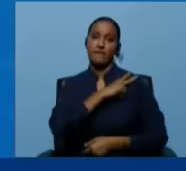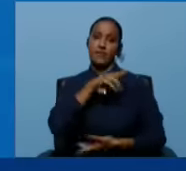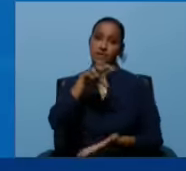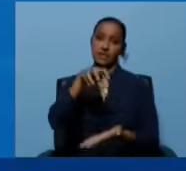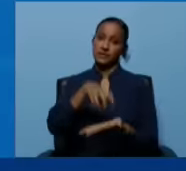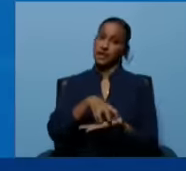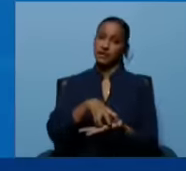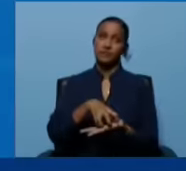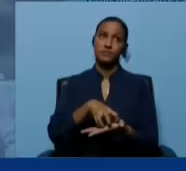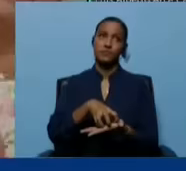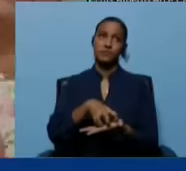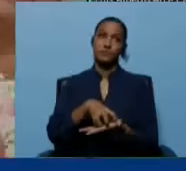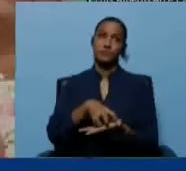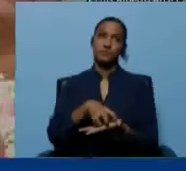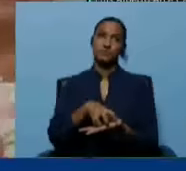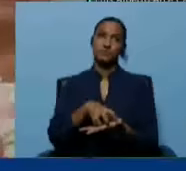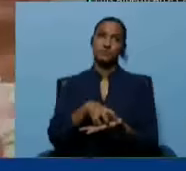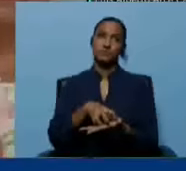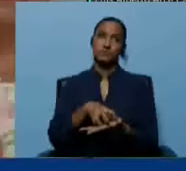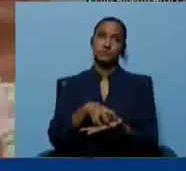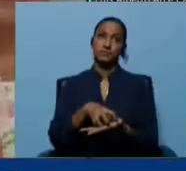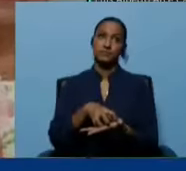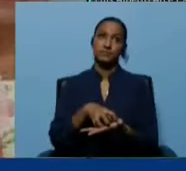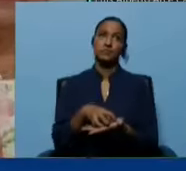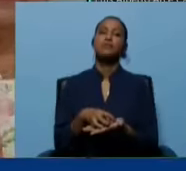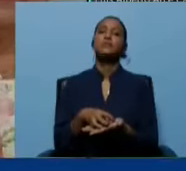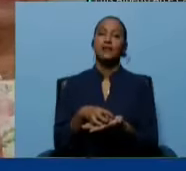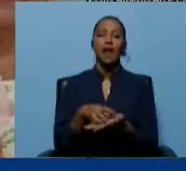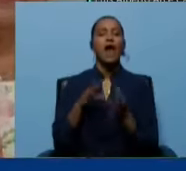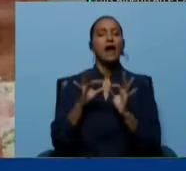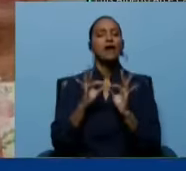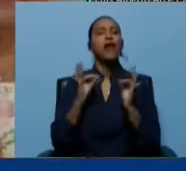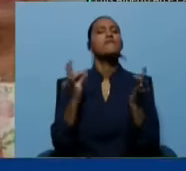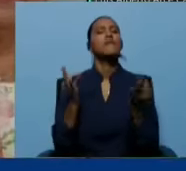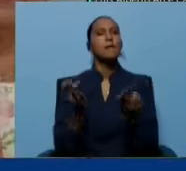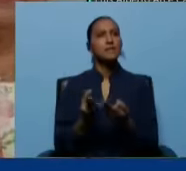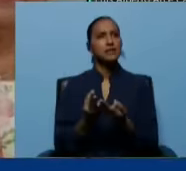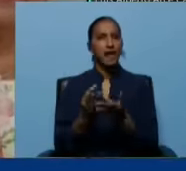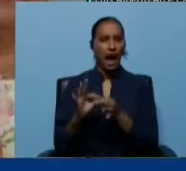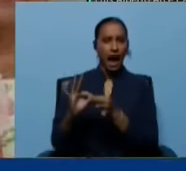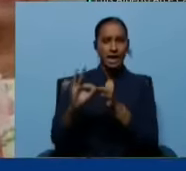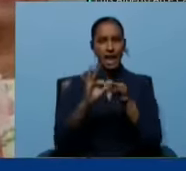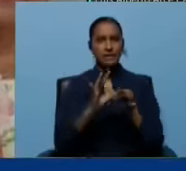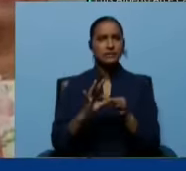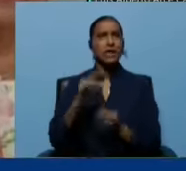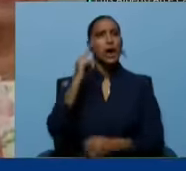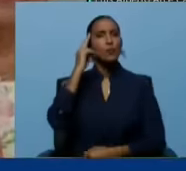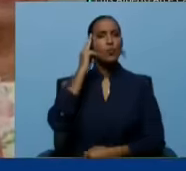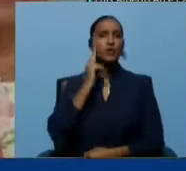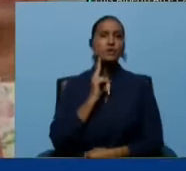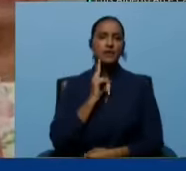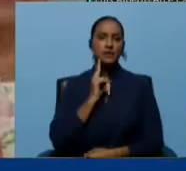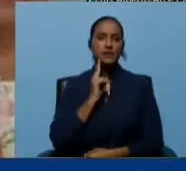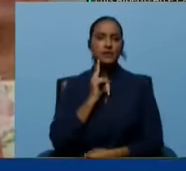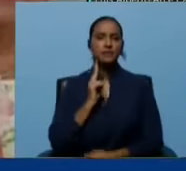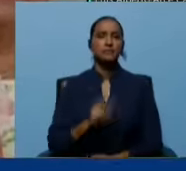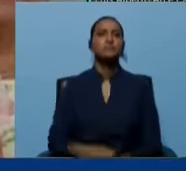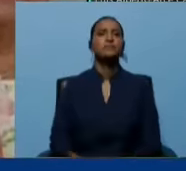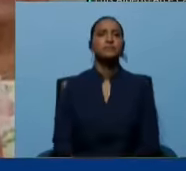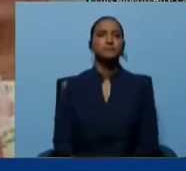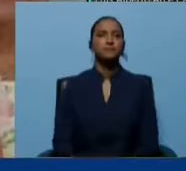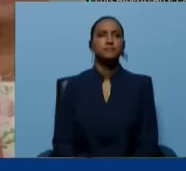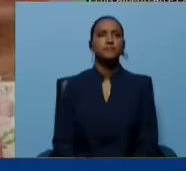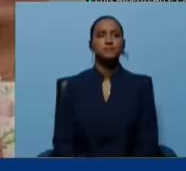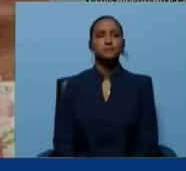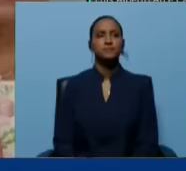nuestra gran familia de la Alianza Bolivariana para los Pueblos de Nuestra América, Tratado de Comercio de los